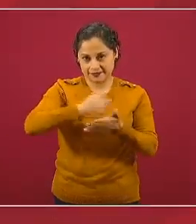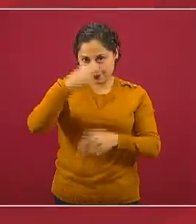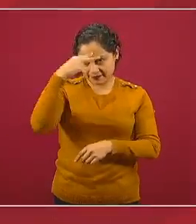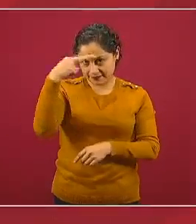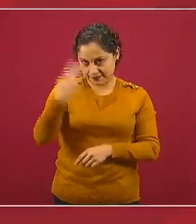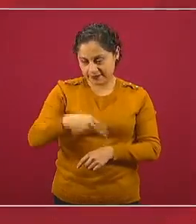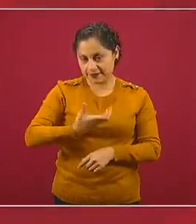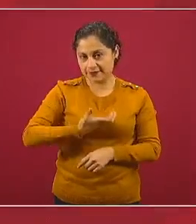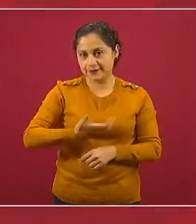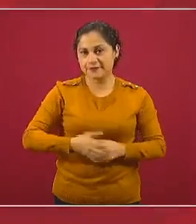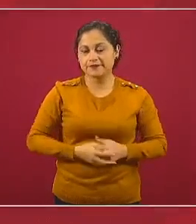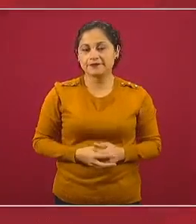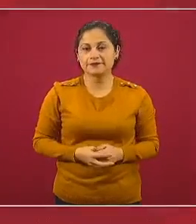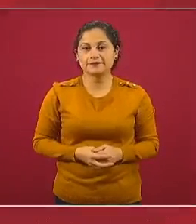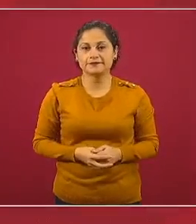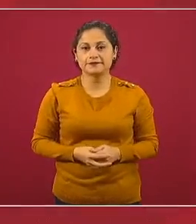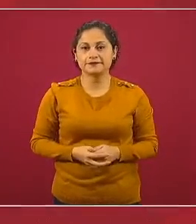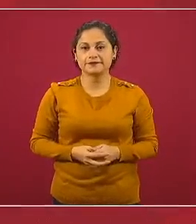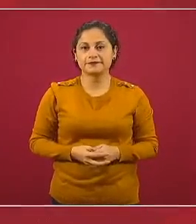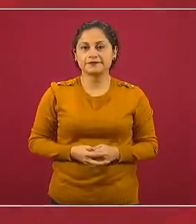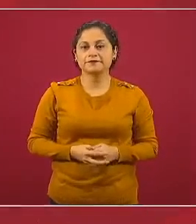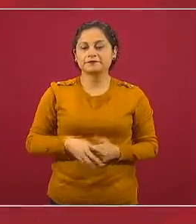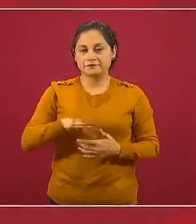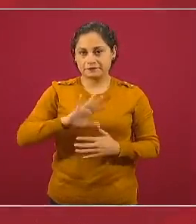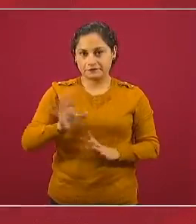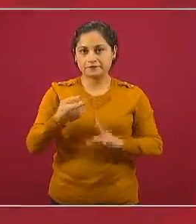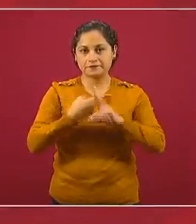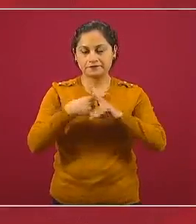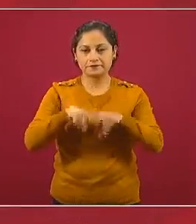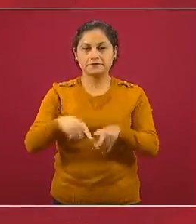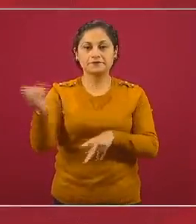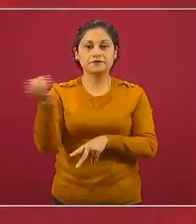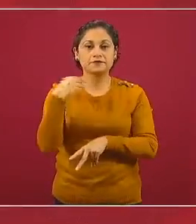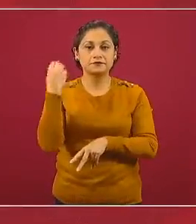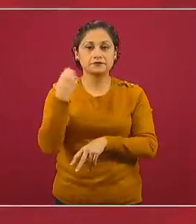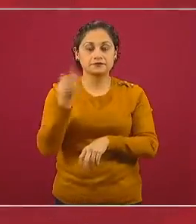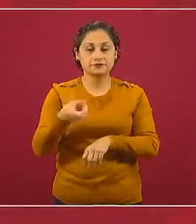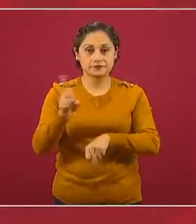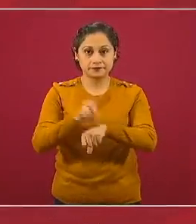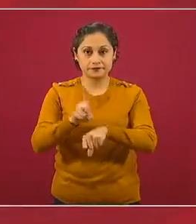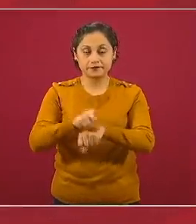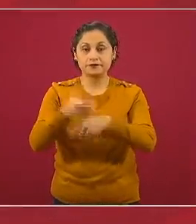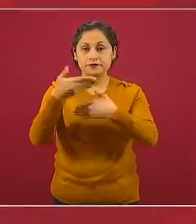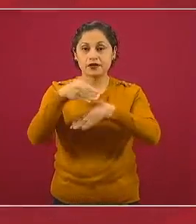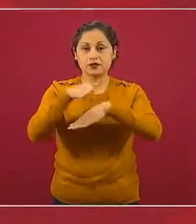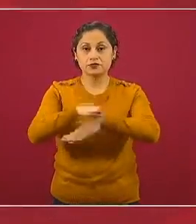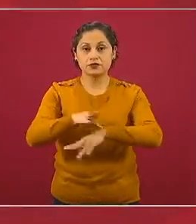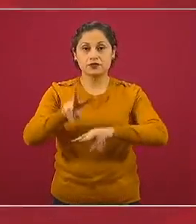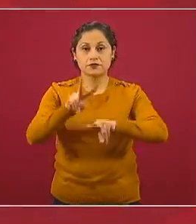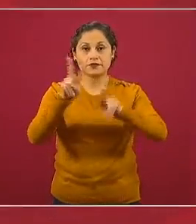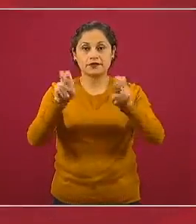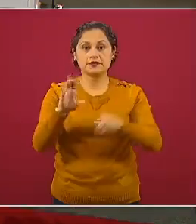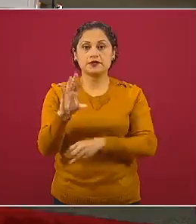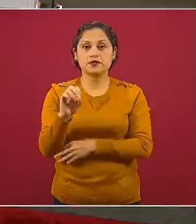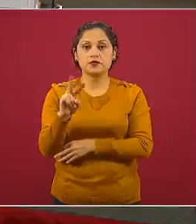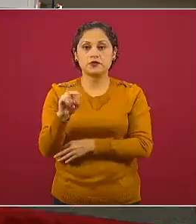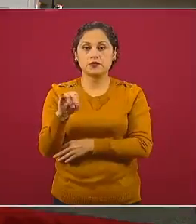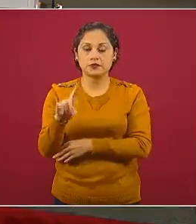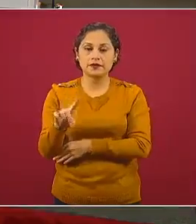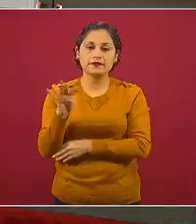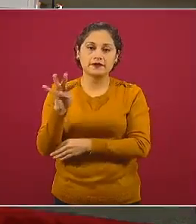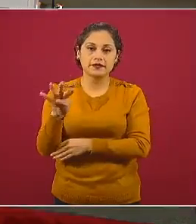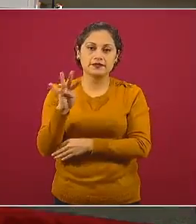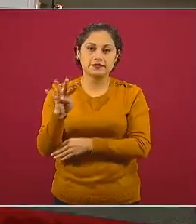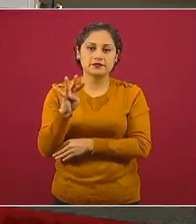la Ciudad de México, y vamos a iniciar la conferencia de prensa diaria sobre la situación de COVID, la pandemia de COVID causada por el